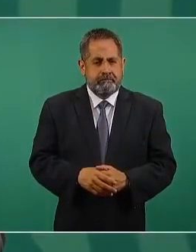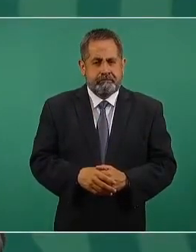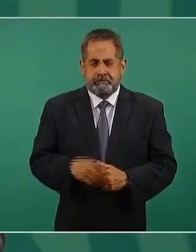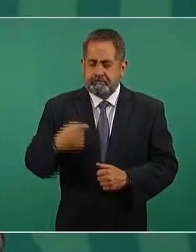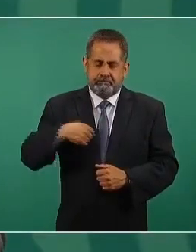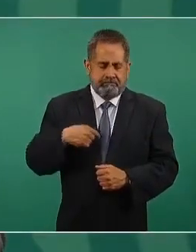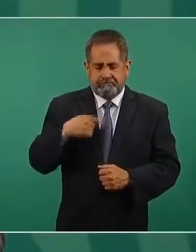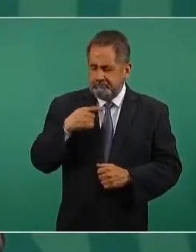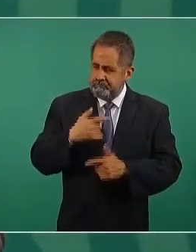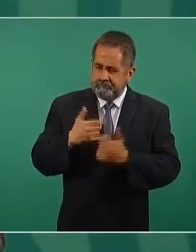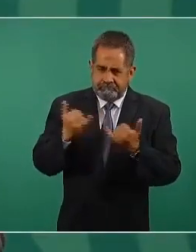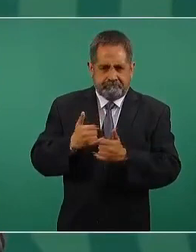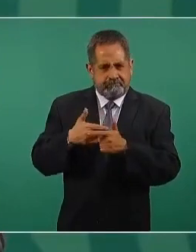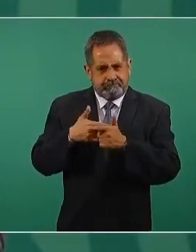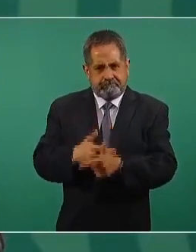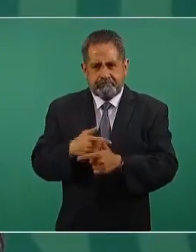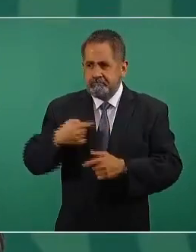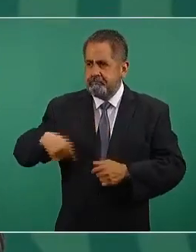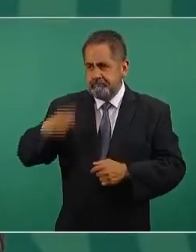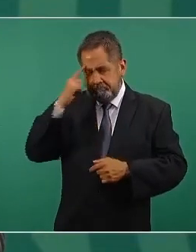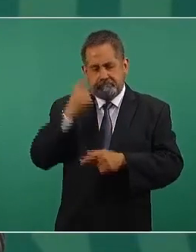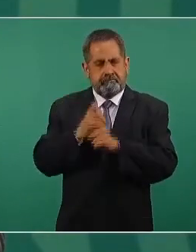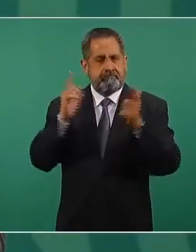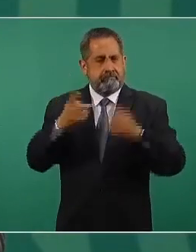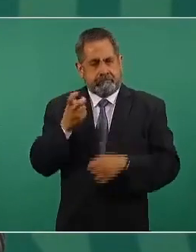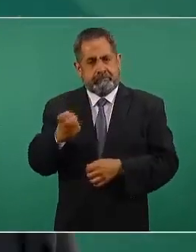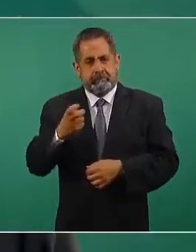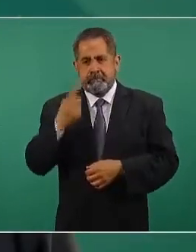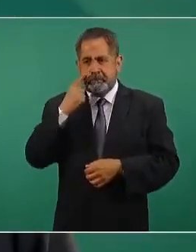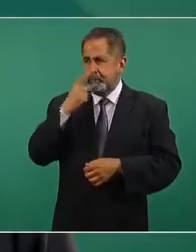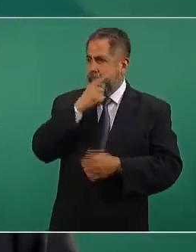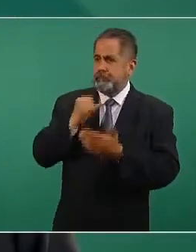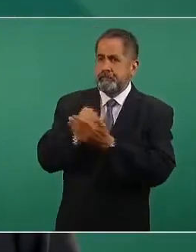somos libres. Eso es lo bueno de la democracia.